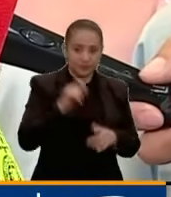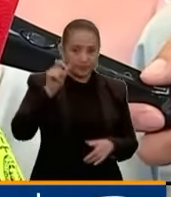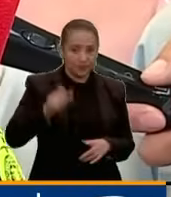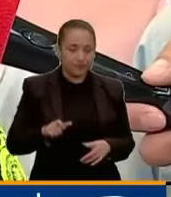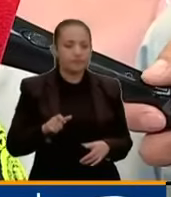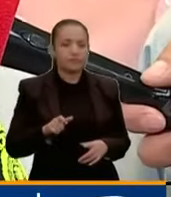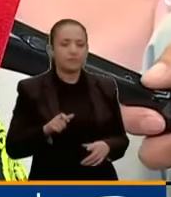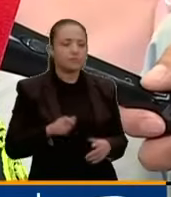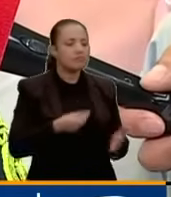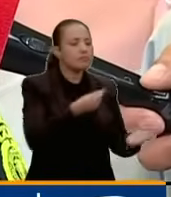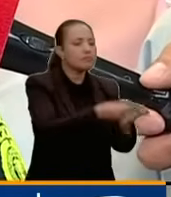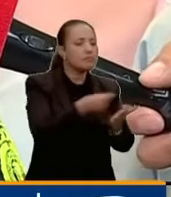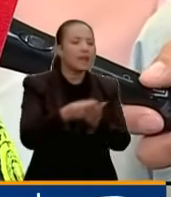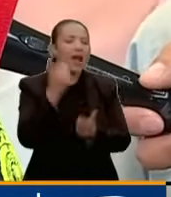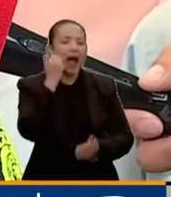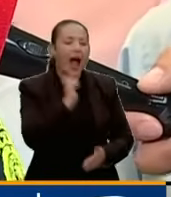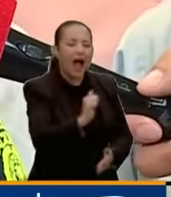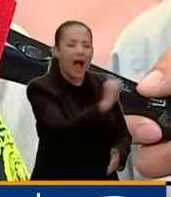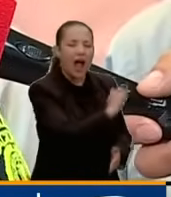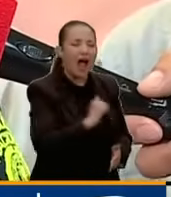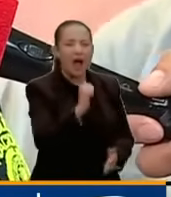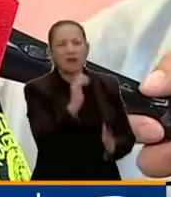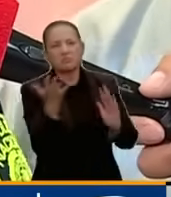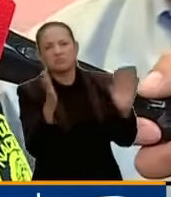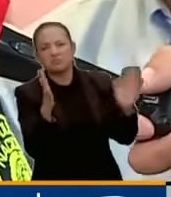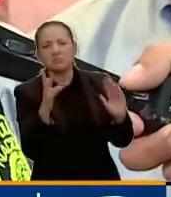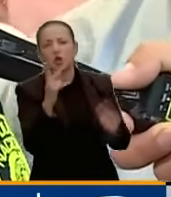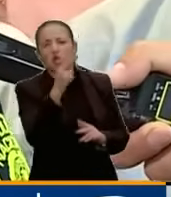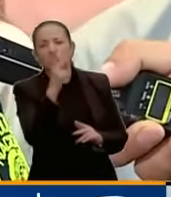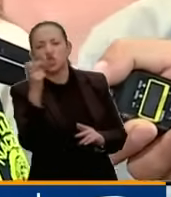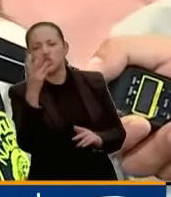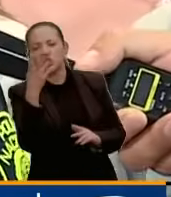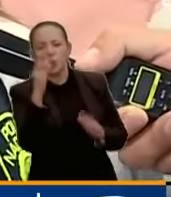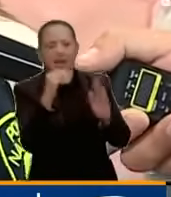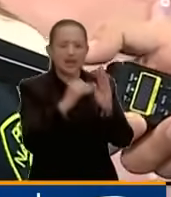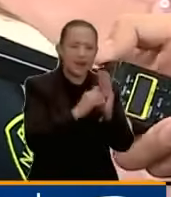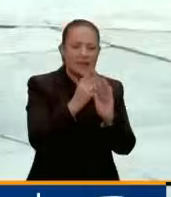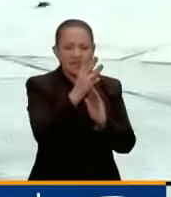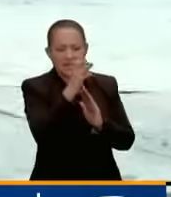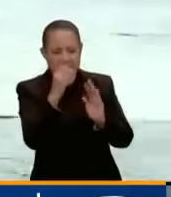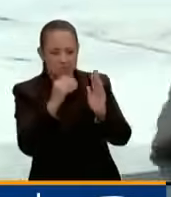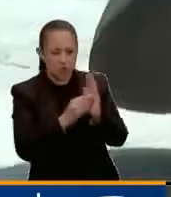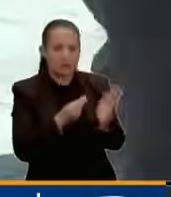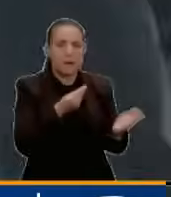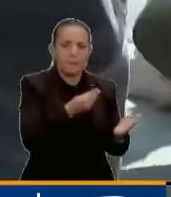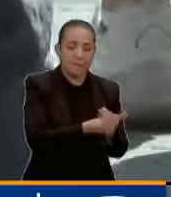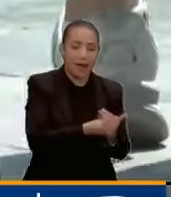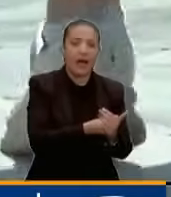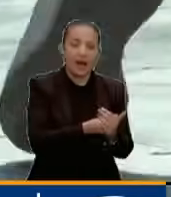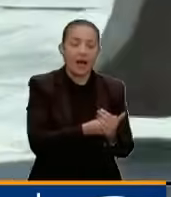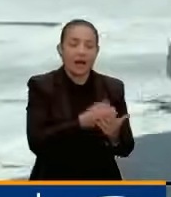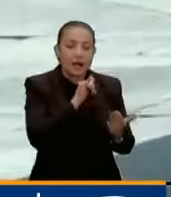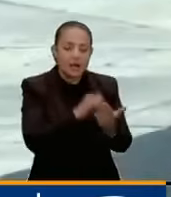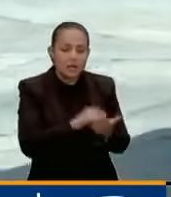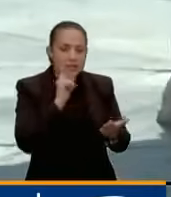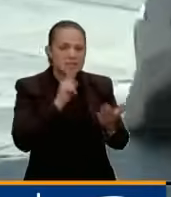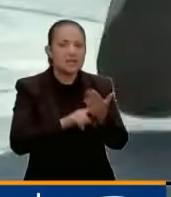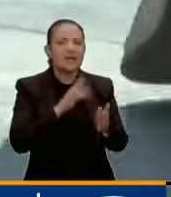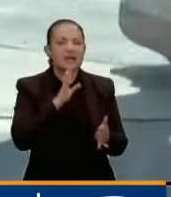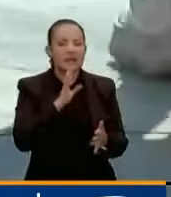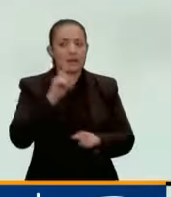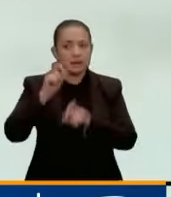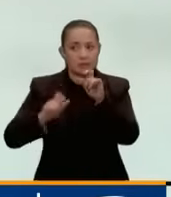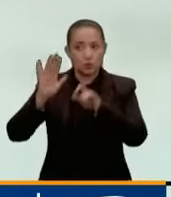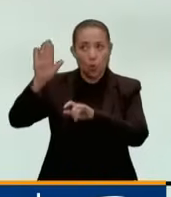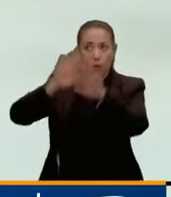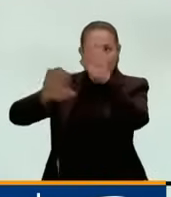le pagaba a las niñas oscilaba entre 250 mil y 300 mil pesos. Los delitos han sido tanto de parte de extranjeros